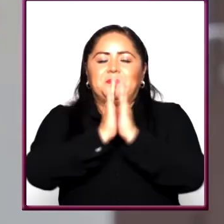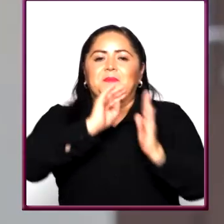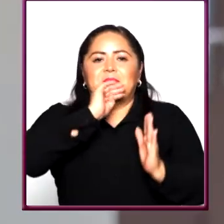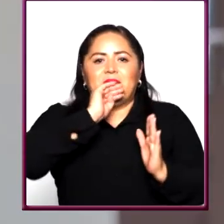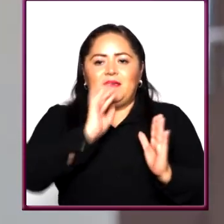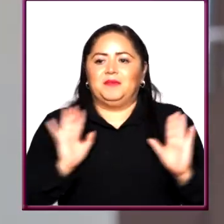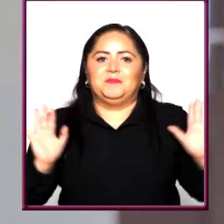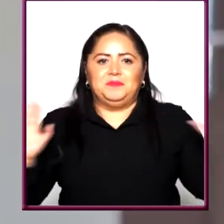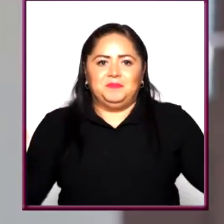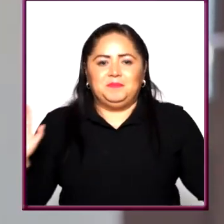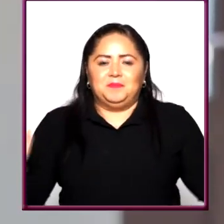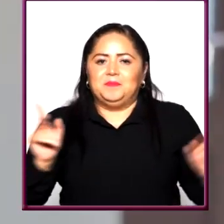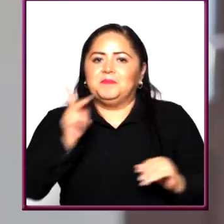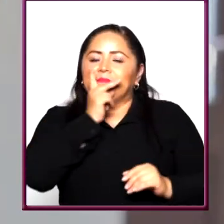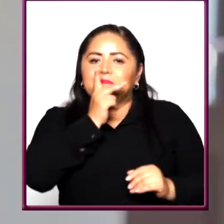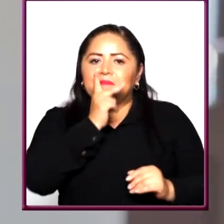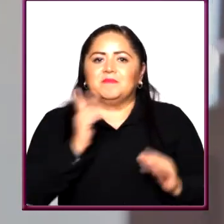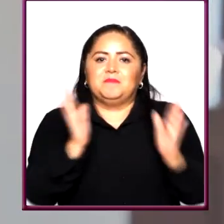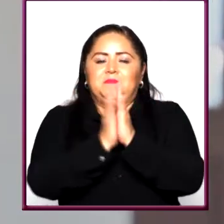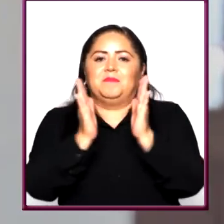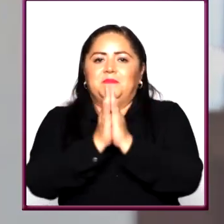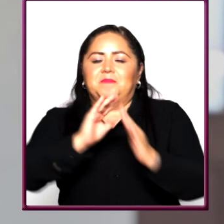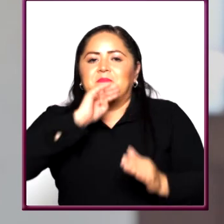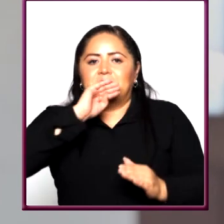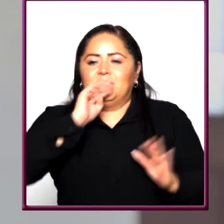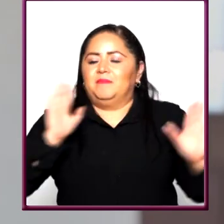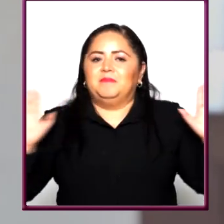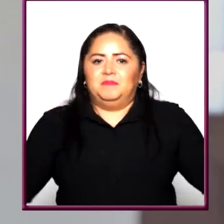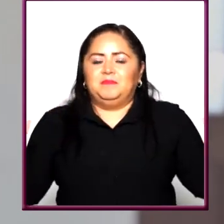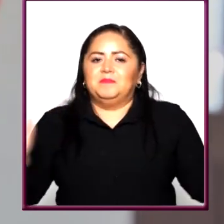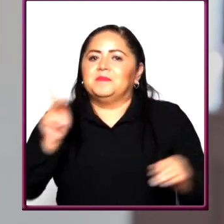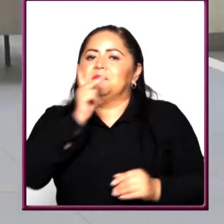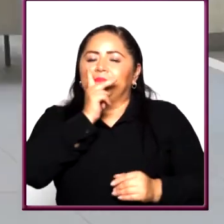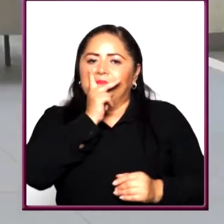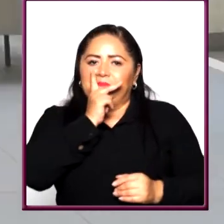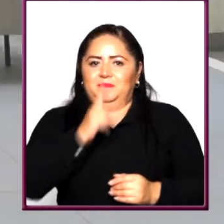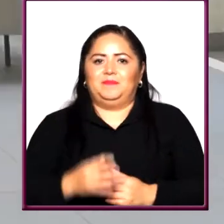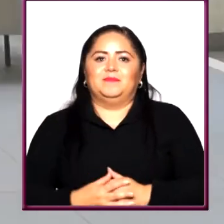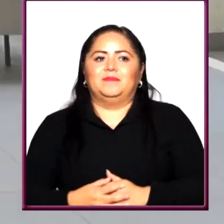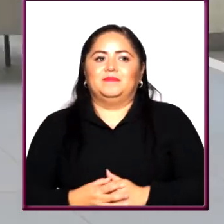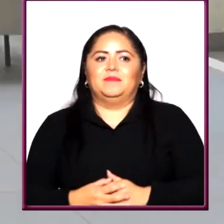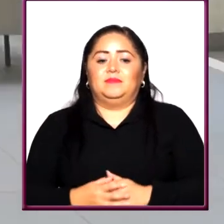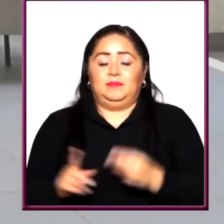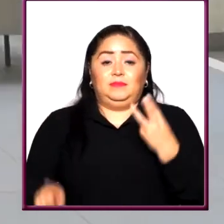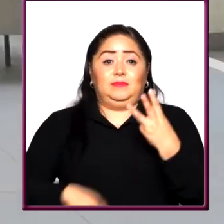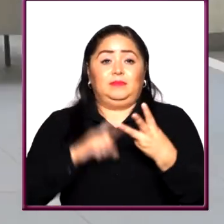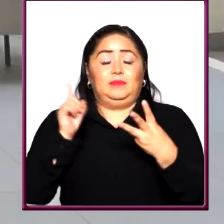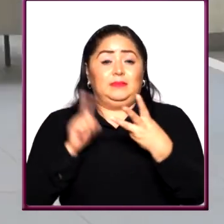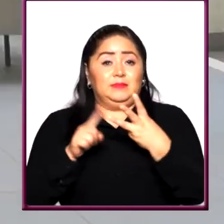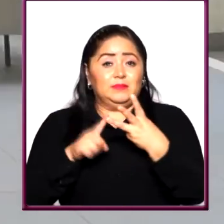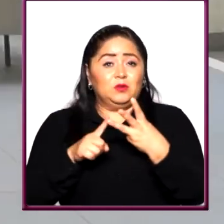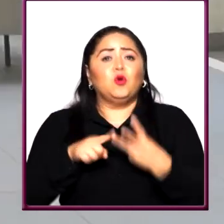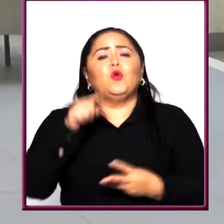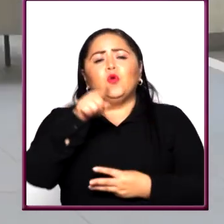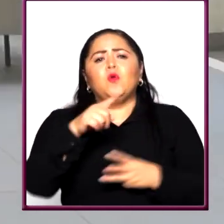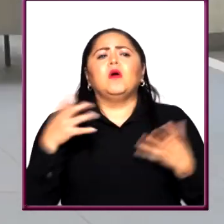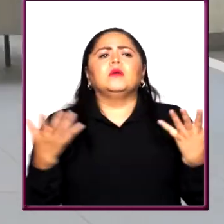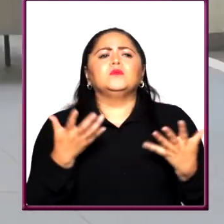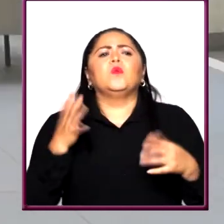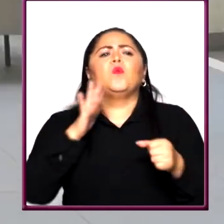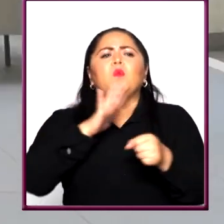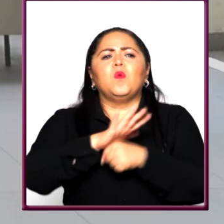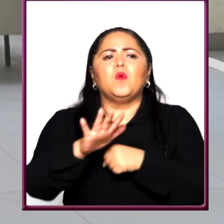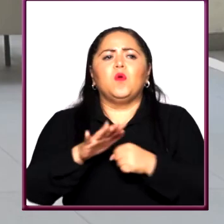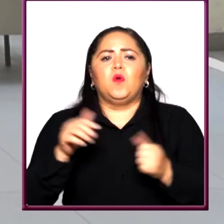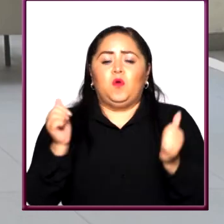papá. Mamá, mi papá. Mamá, mi papá. La tercera lo voy a